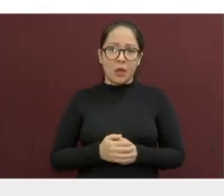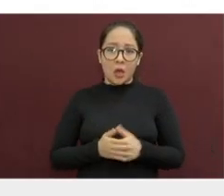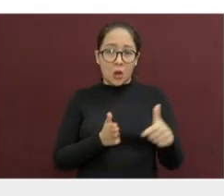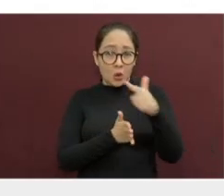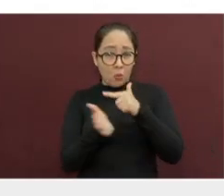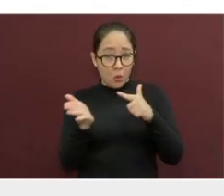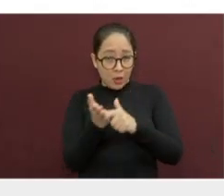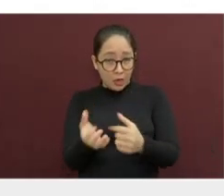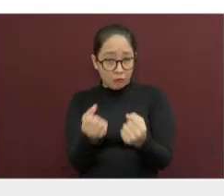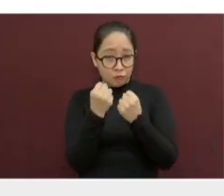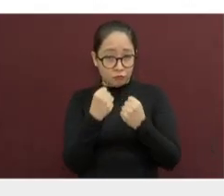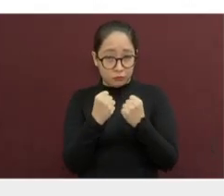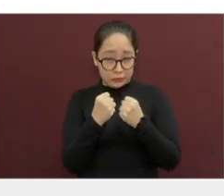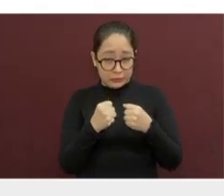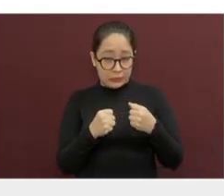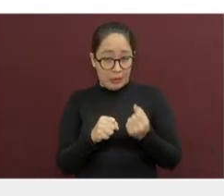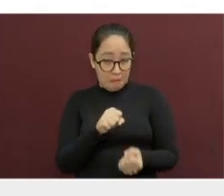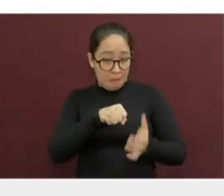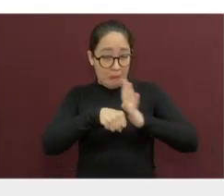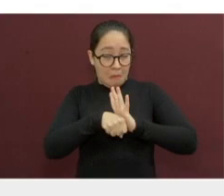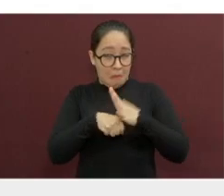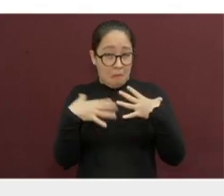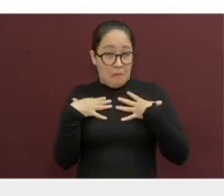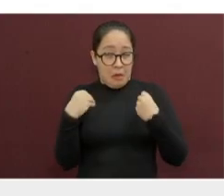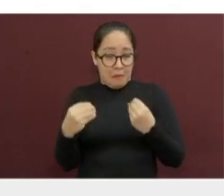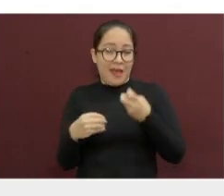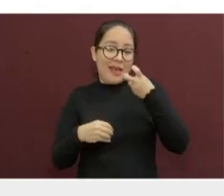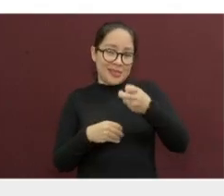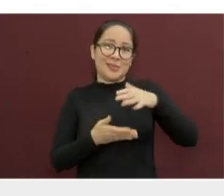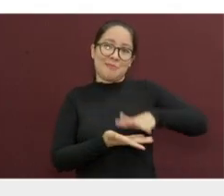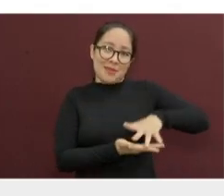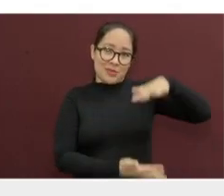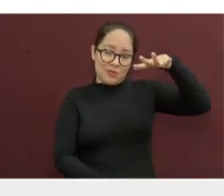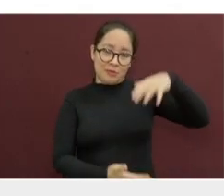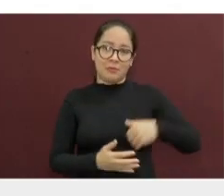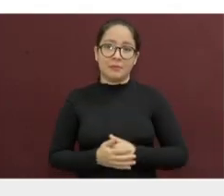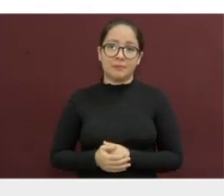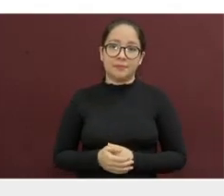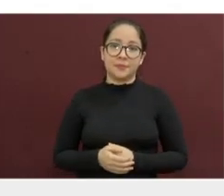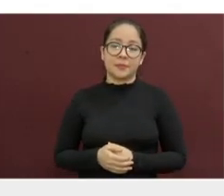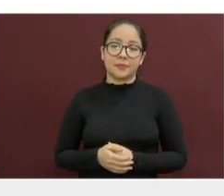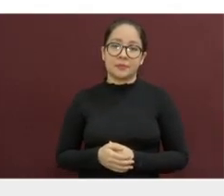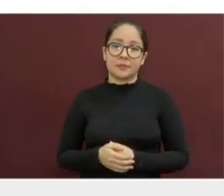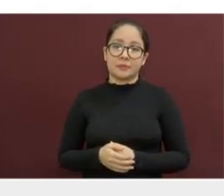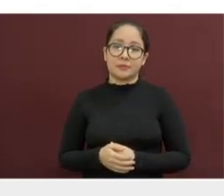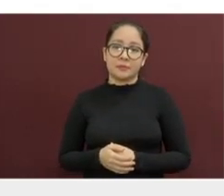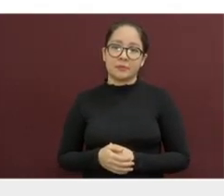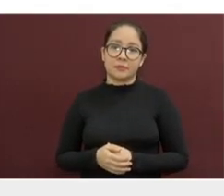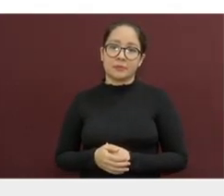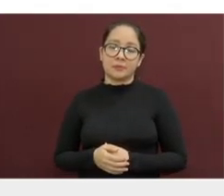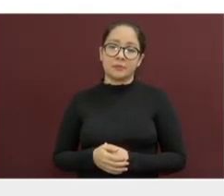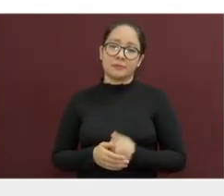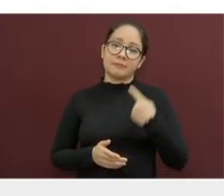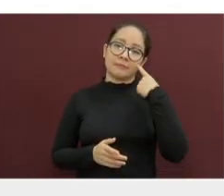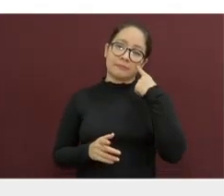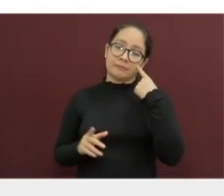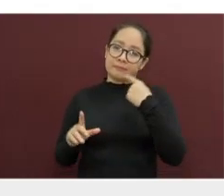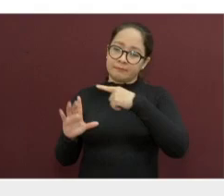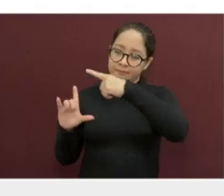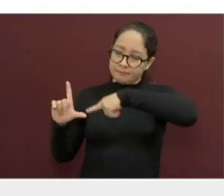se está dando la mayor carga de enfermedad los de mayor frecuencia como se puede observar en la lámina